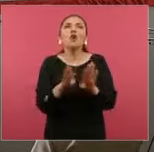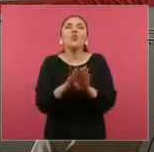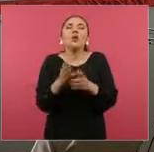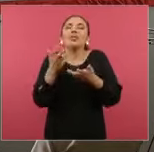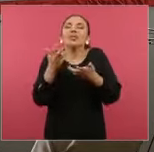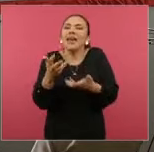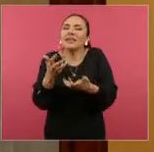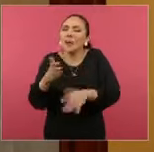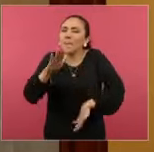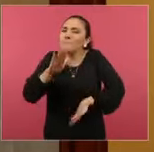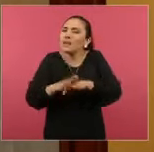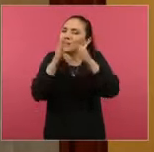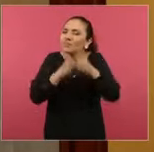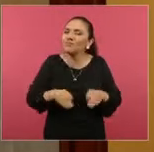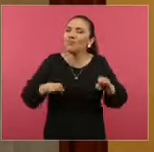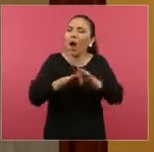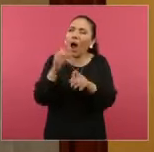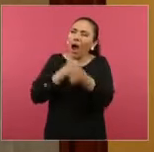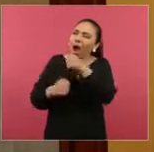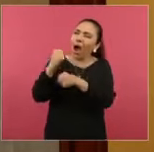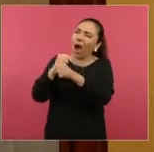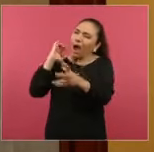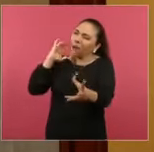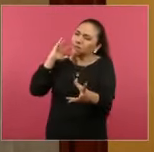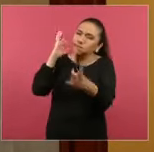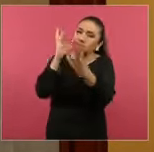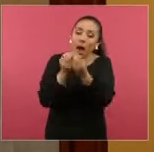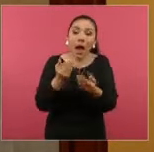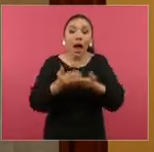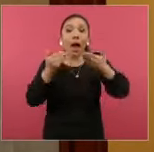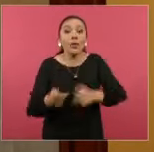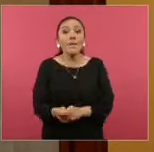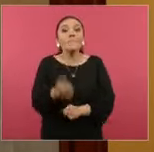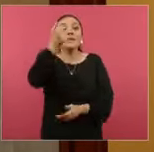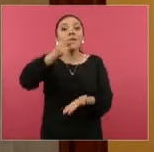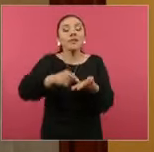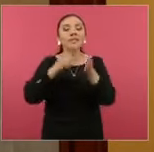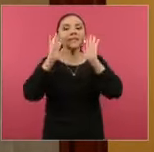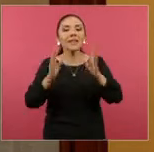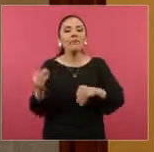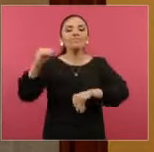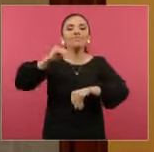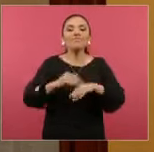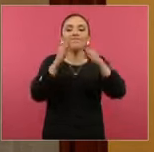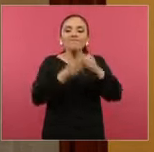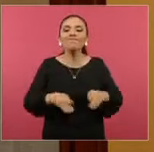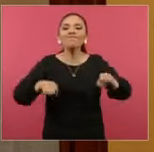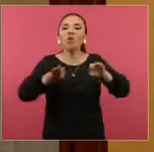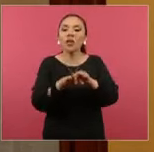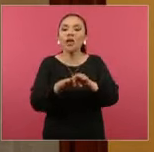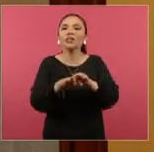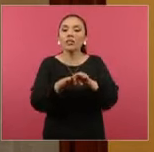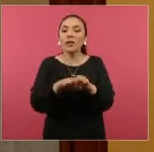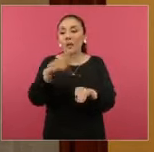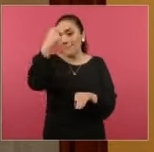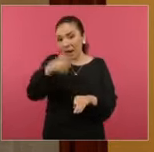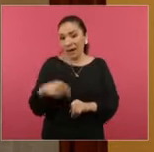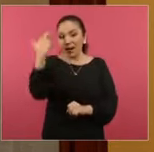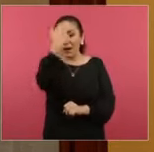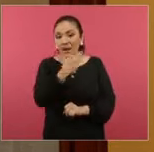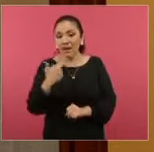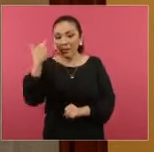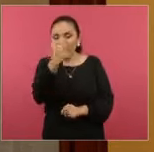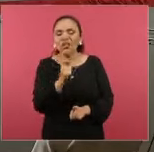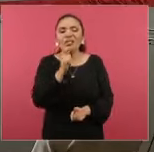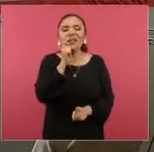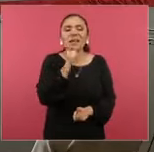tan expresado a lo largo de tantos años y que por primera vez está siendo parte y está siendo eje para la revisión